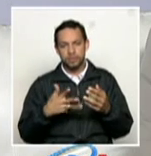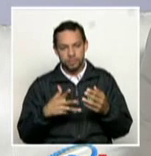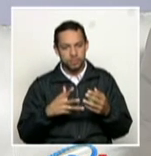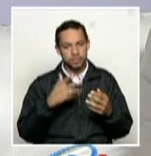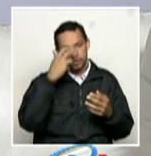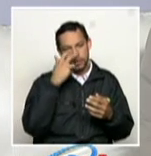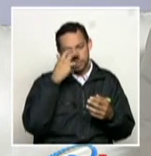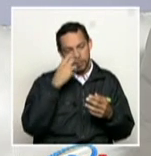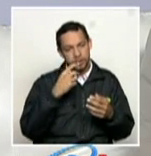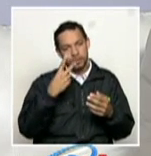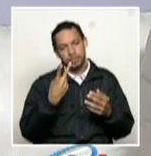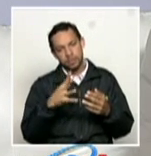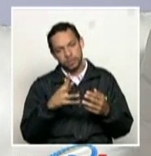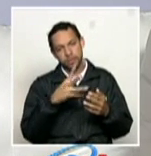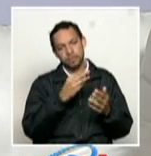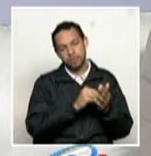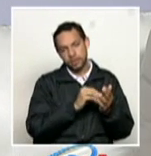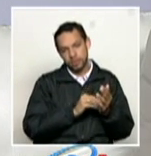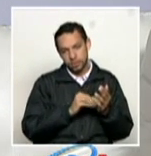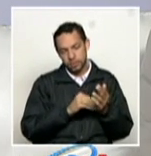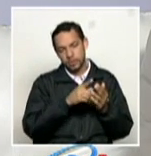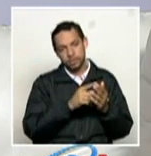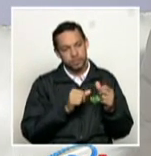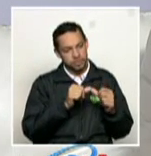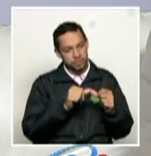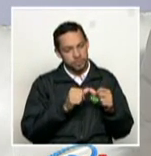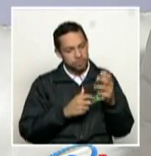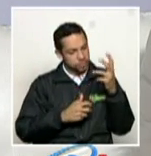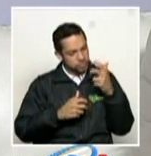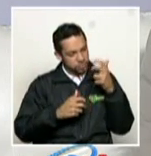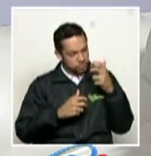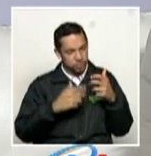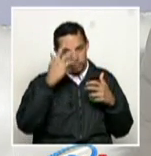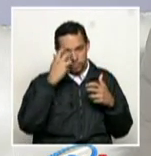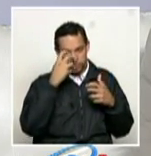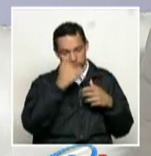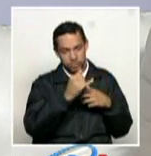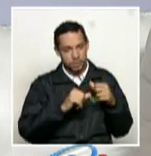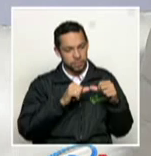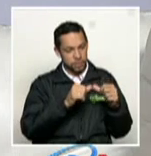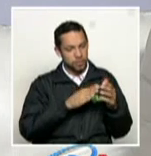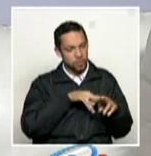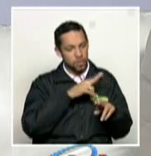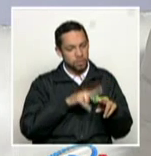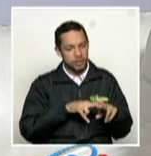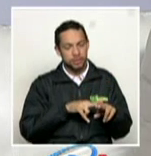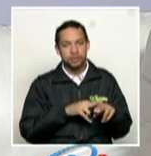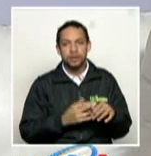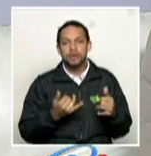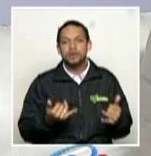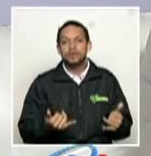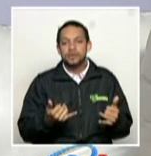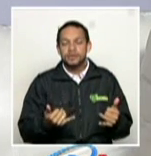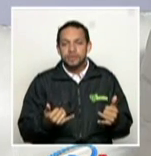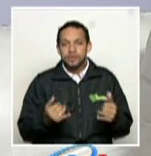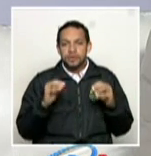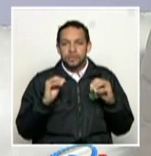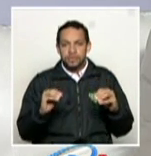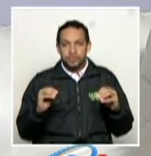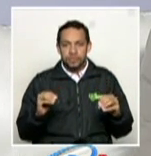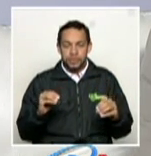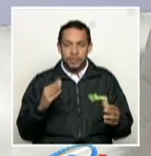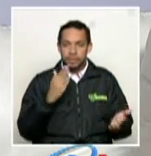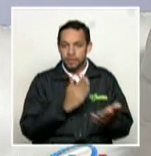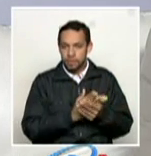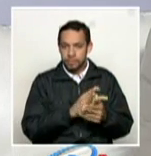exámenes, sida, sífilis, todos los exámenes que manda el hematólogo. Entonces, ahora yo fui